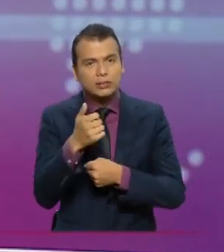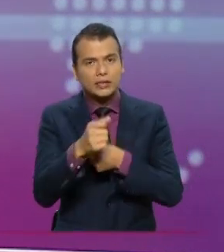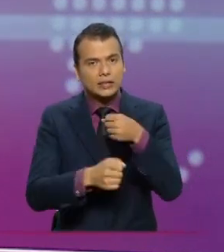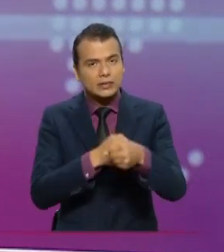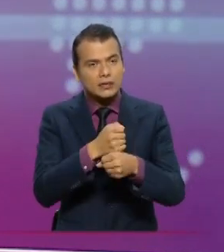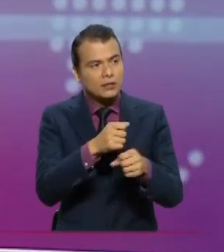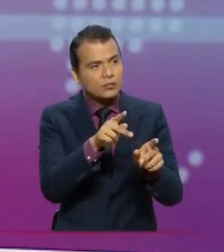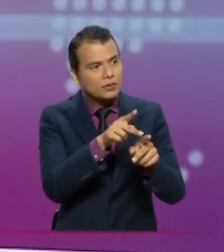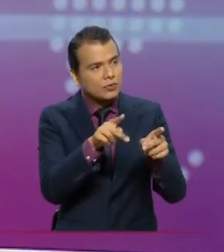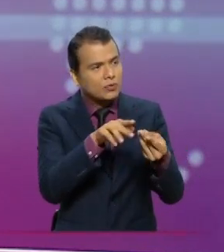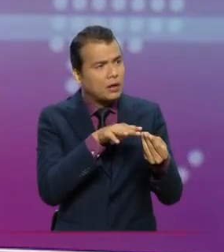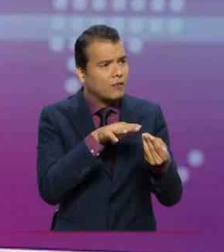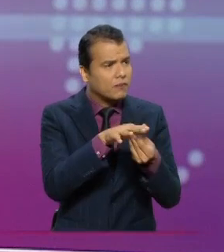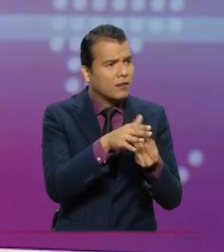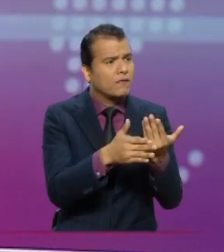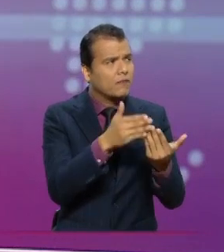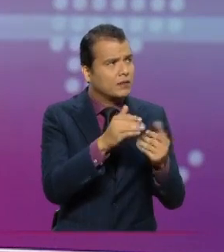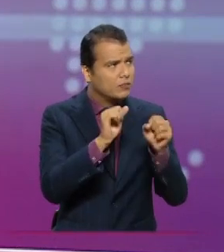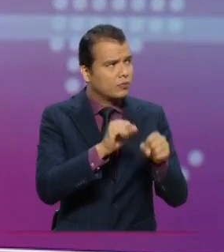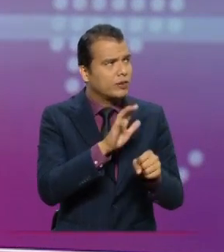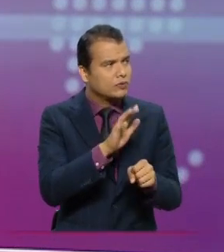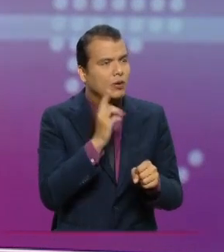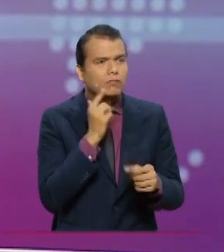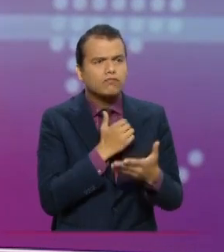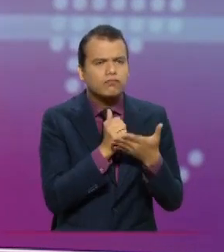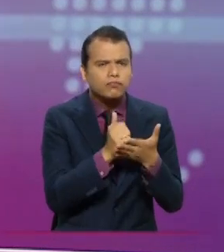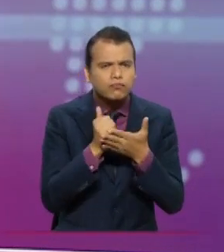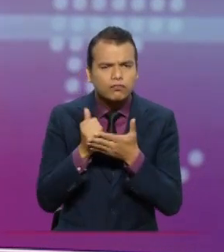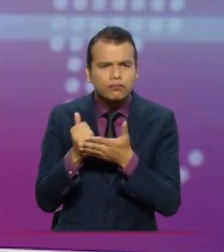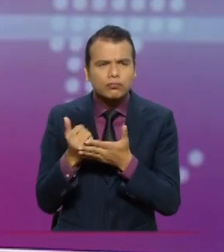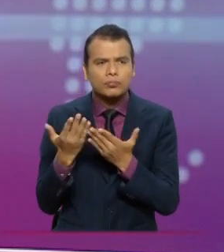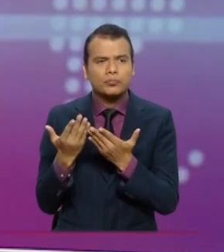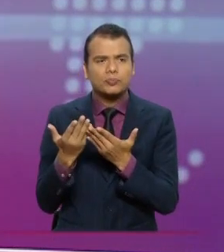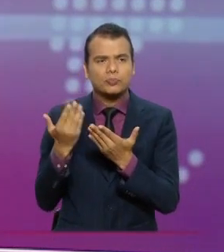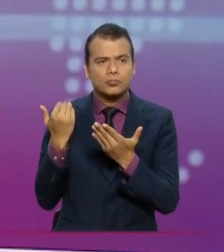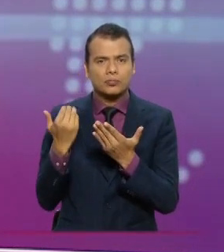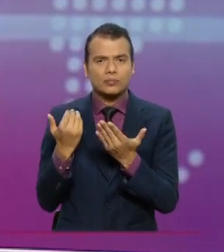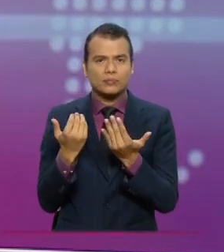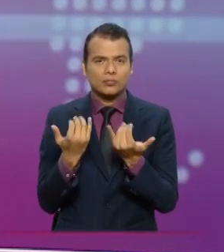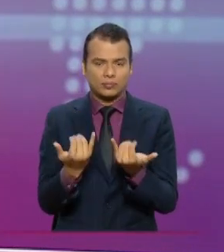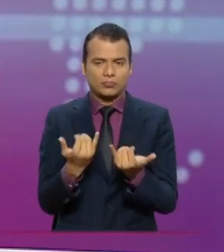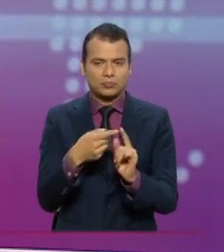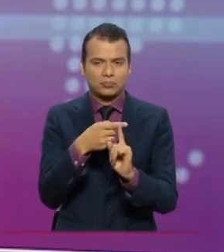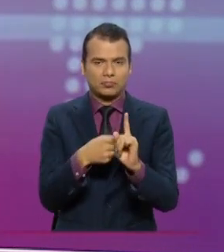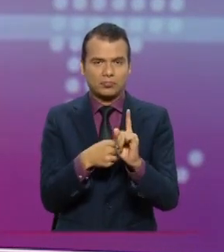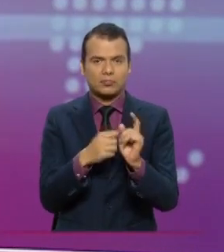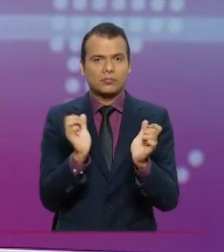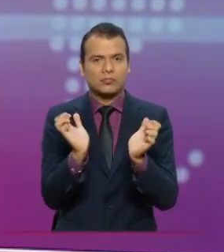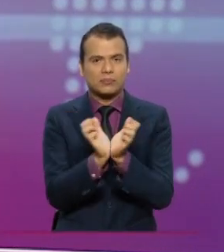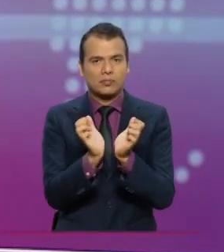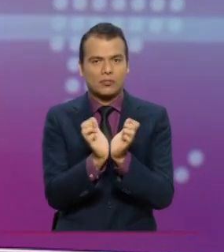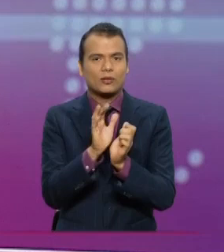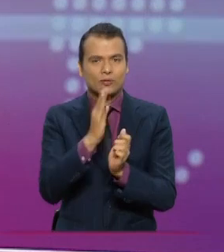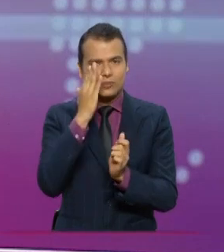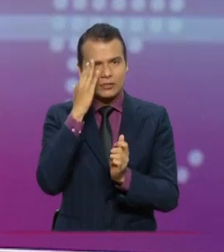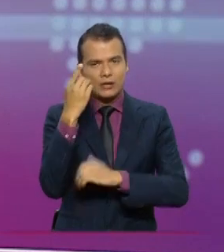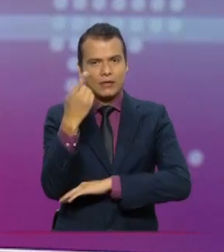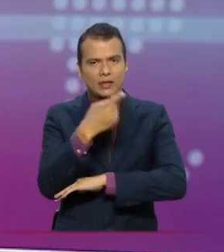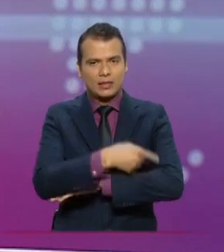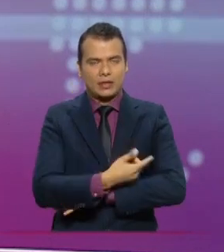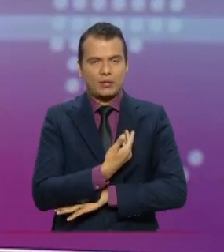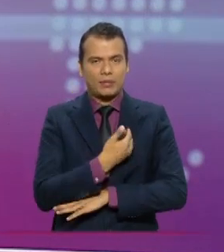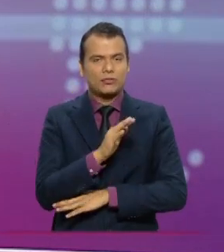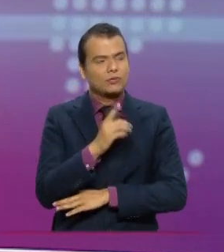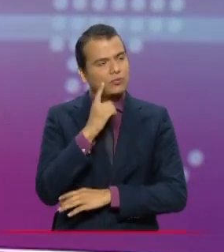vulnerables y aprovechando el mes de las madres, realizaron una actividad en la que participaron mujeres que a diario viven en medio de la violencia,